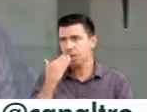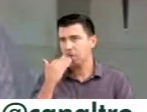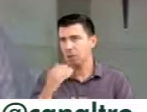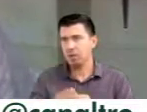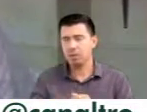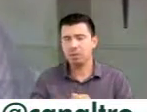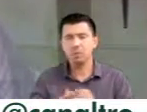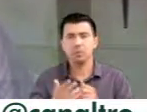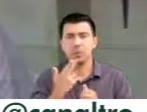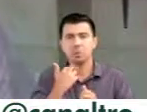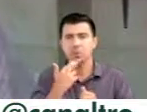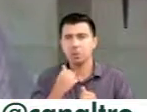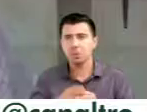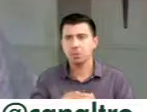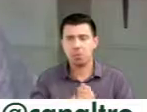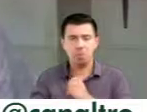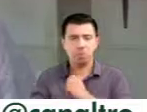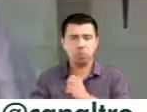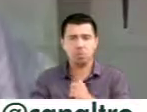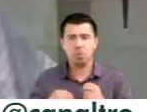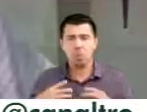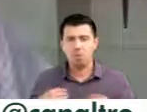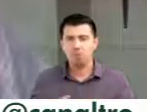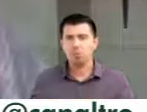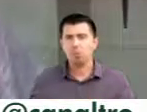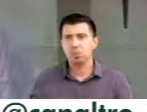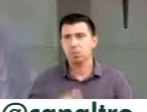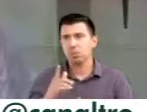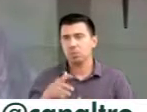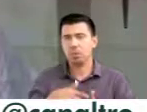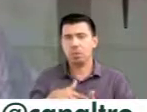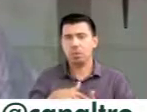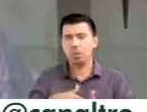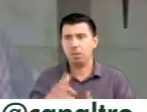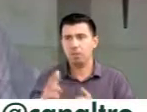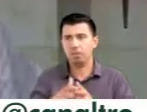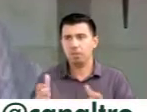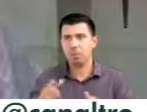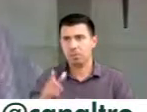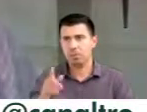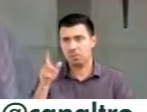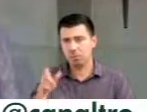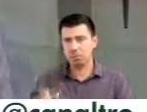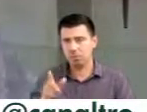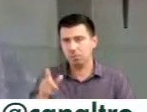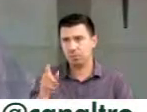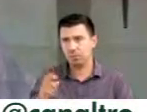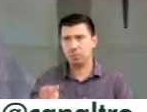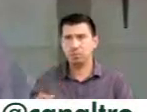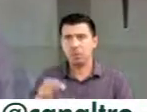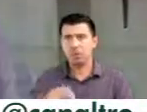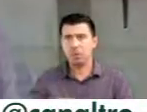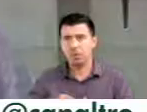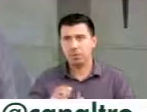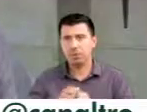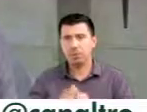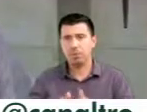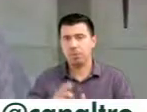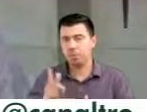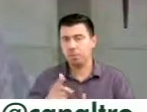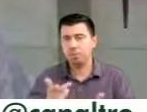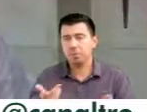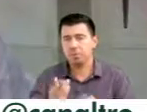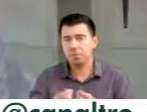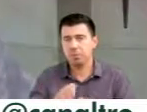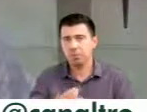nivel muscular puede comenzar a pesar en cualquier momento y esa es la debilidad tan grande que ellos tienen para poderse levantar. Otra cosa es como están